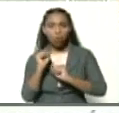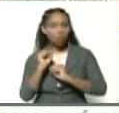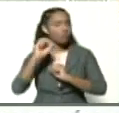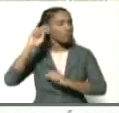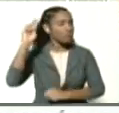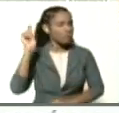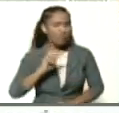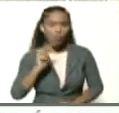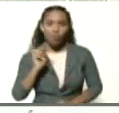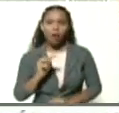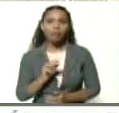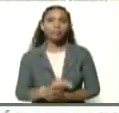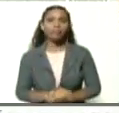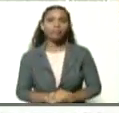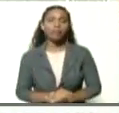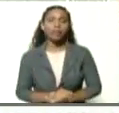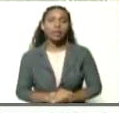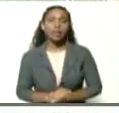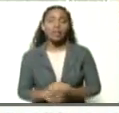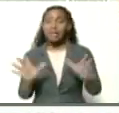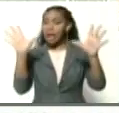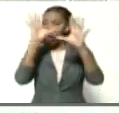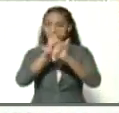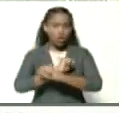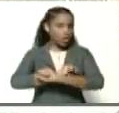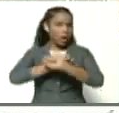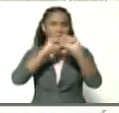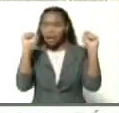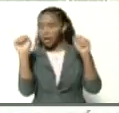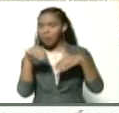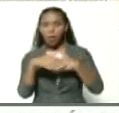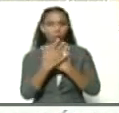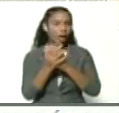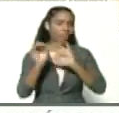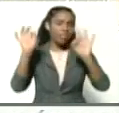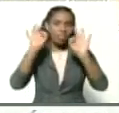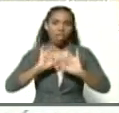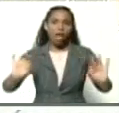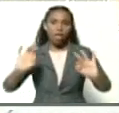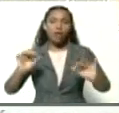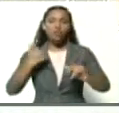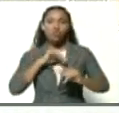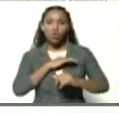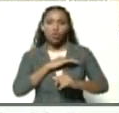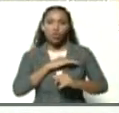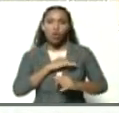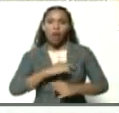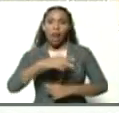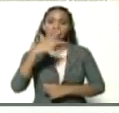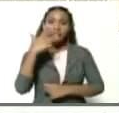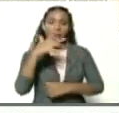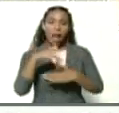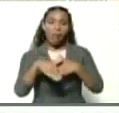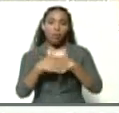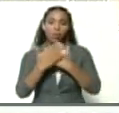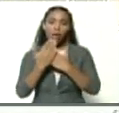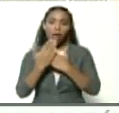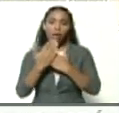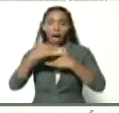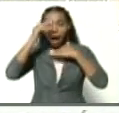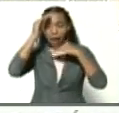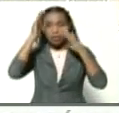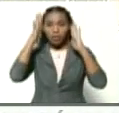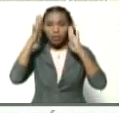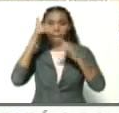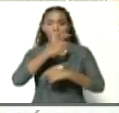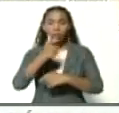nunca. Ni en la noche, ni en la mañana, ni en la madrugada. Nosotros nos dan las 3 de la mañana atendiendo